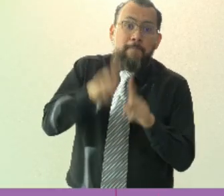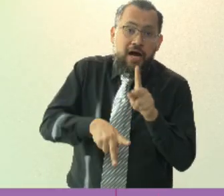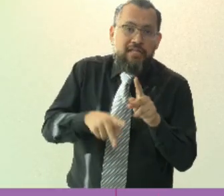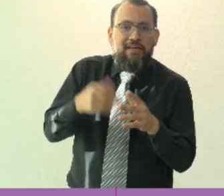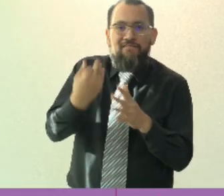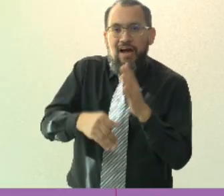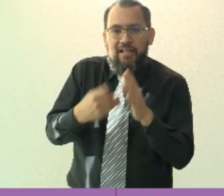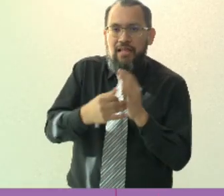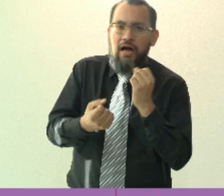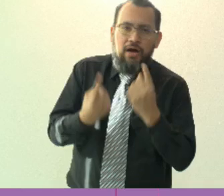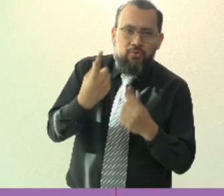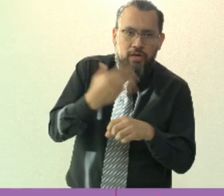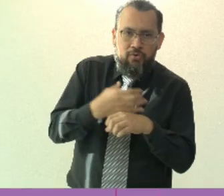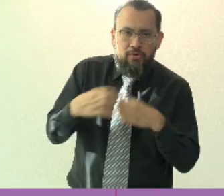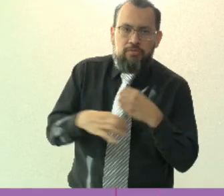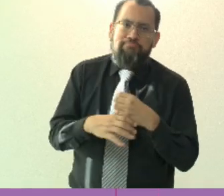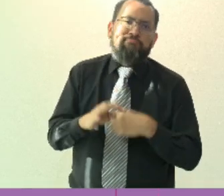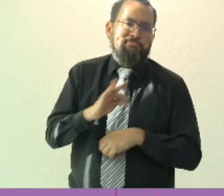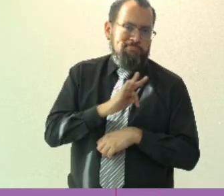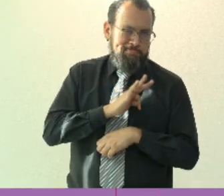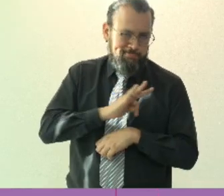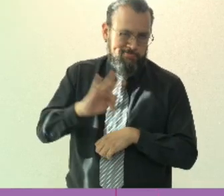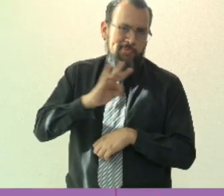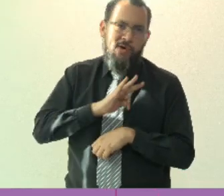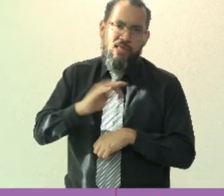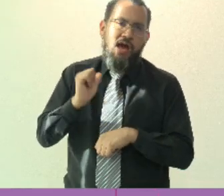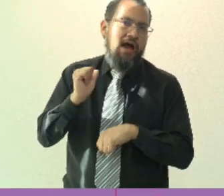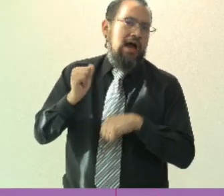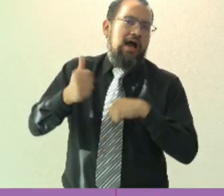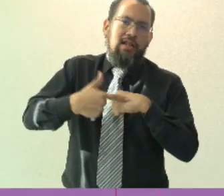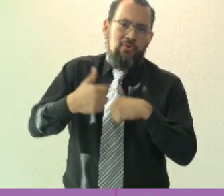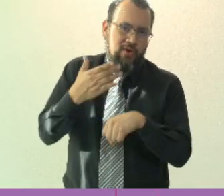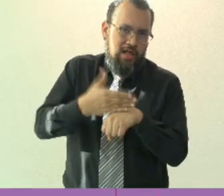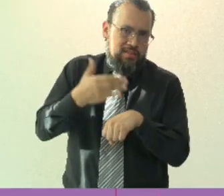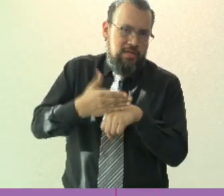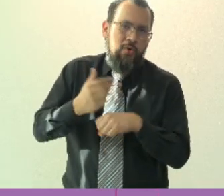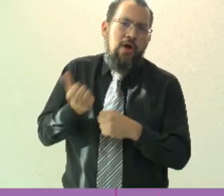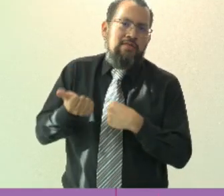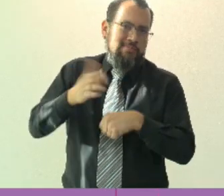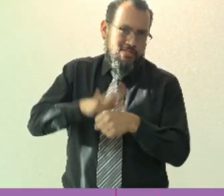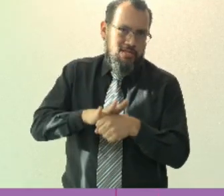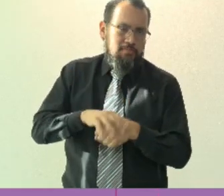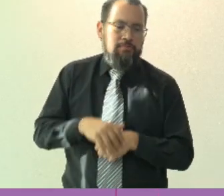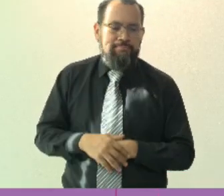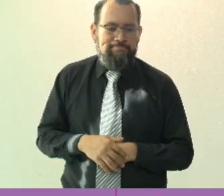también algunas sanciones administrativas.